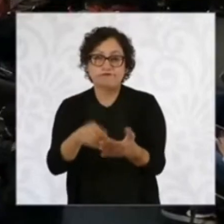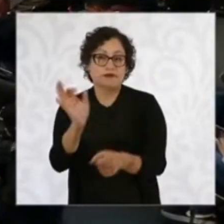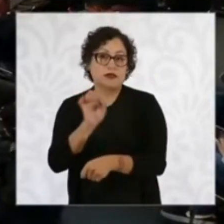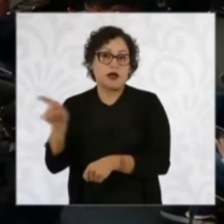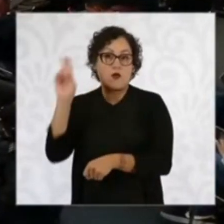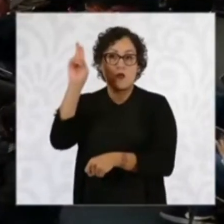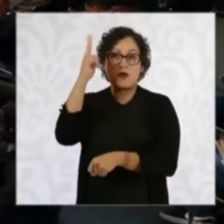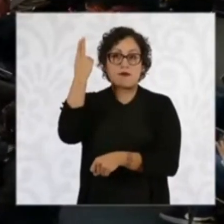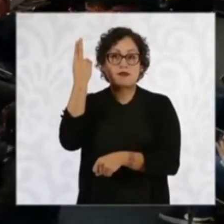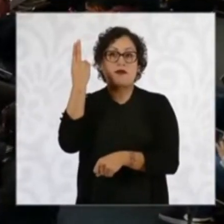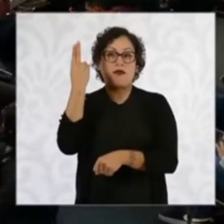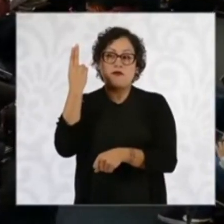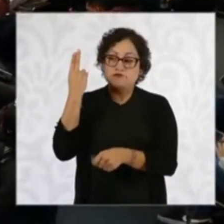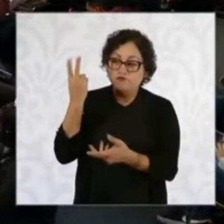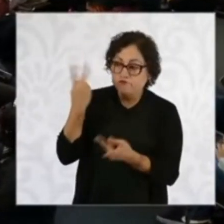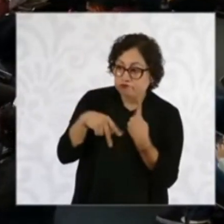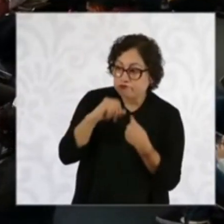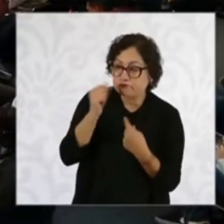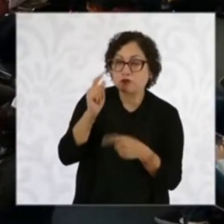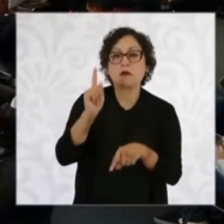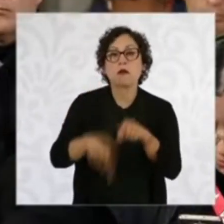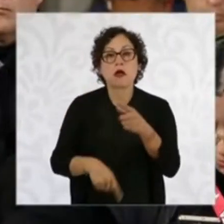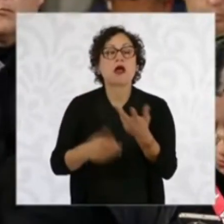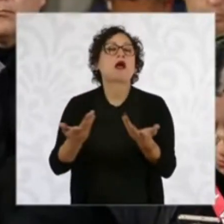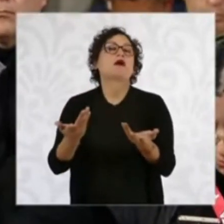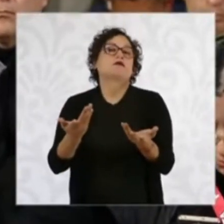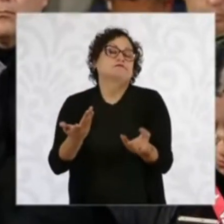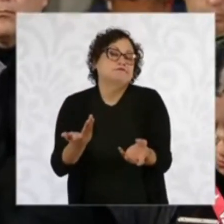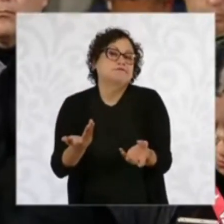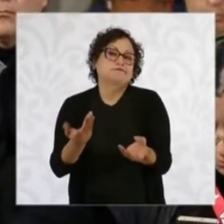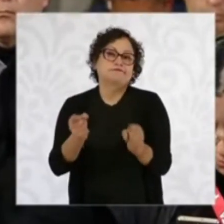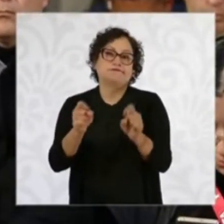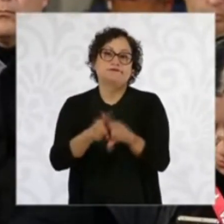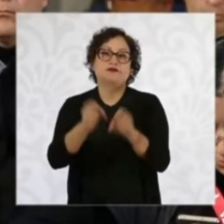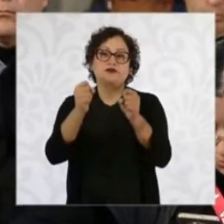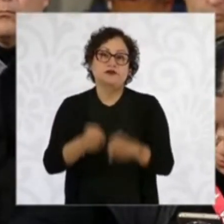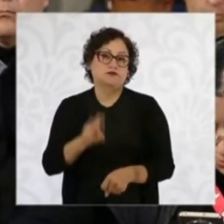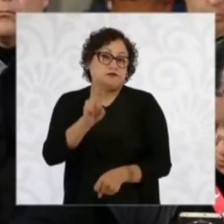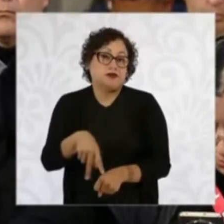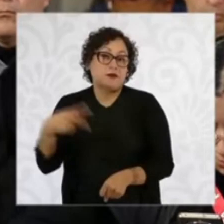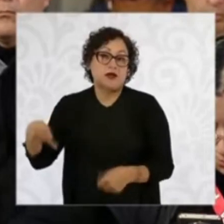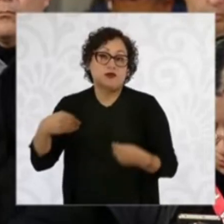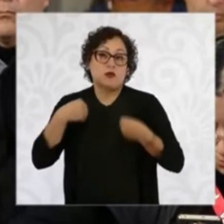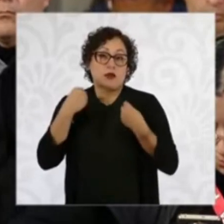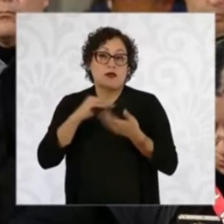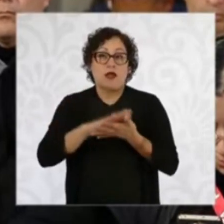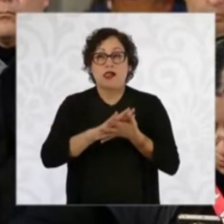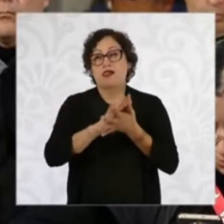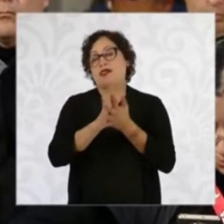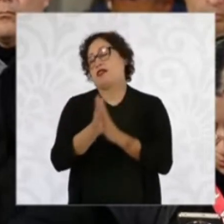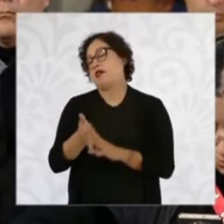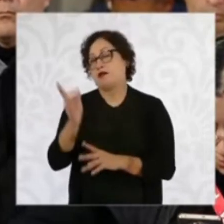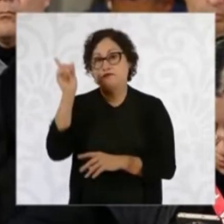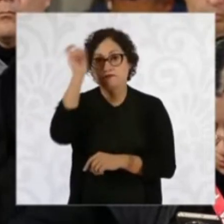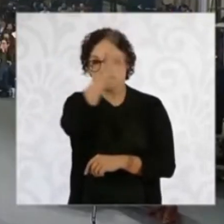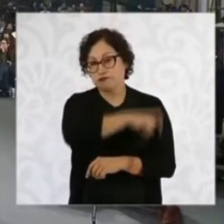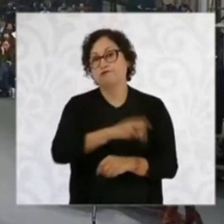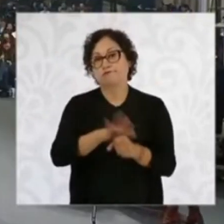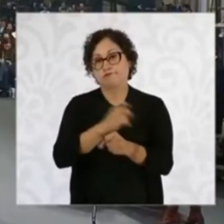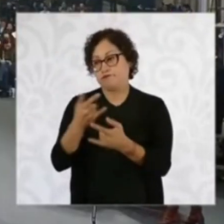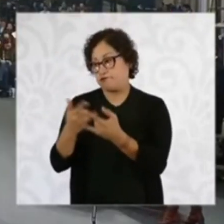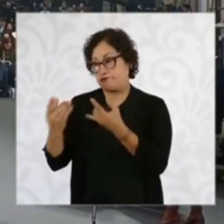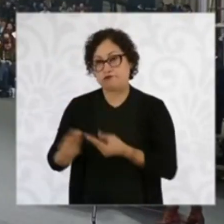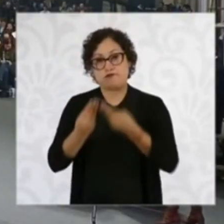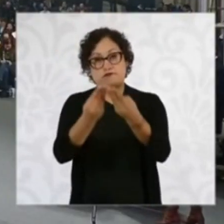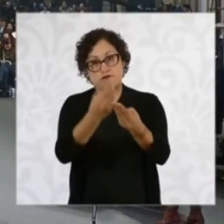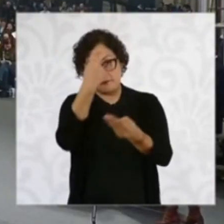su universidad. Entonces se les ha estado complicando mucho, están en una situación muy difícil, y por eso es que traigo el tema ante usted, Presidenta. Gracias.